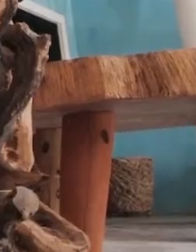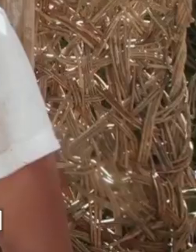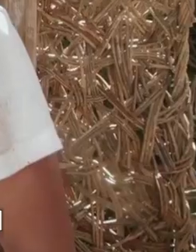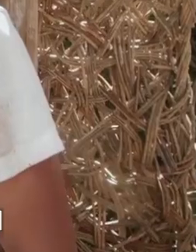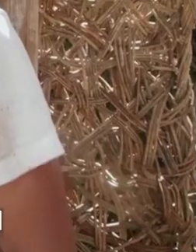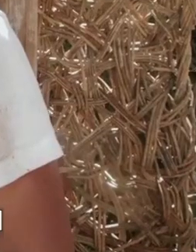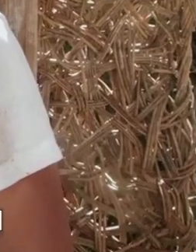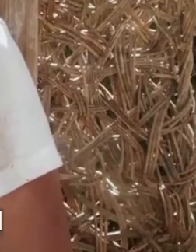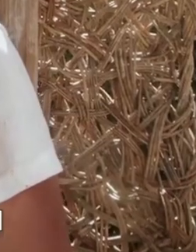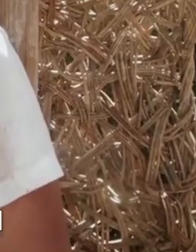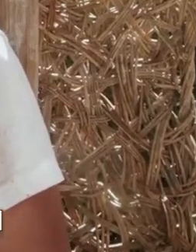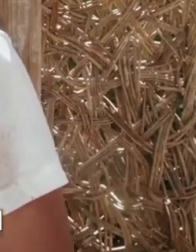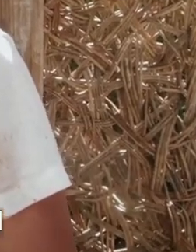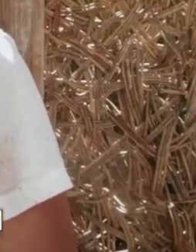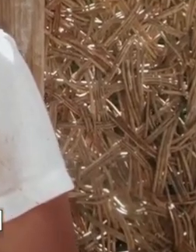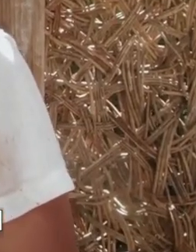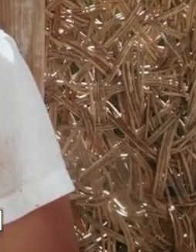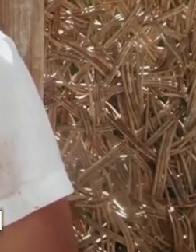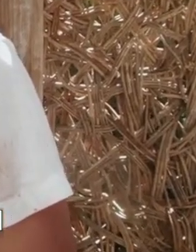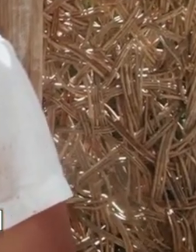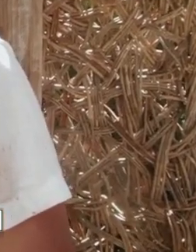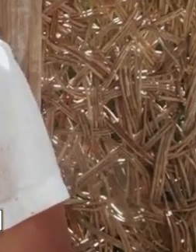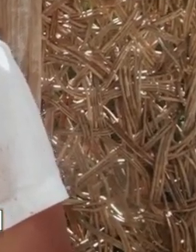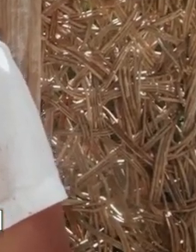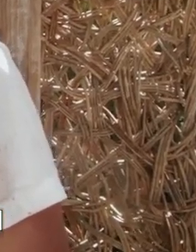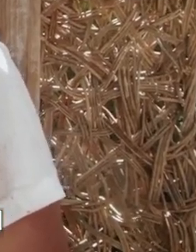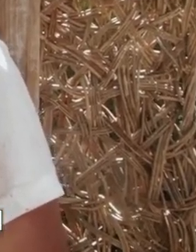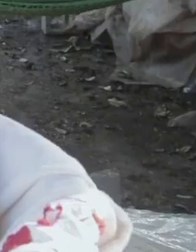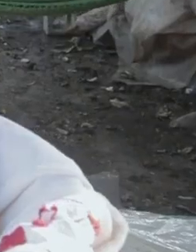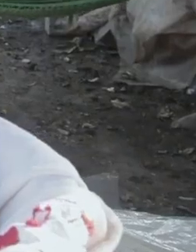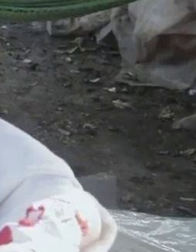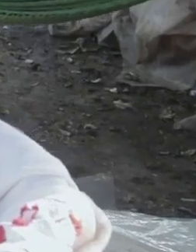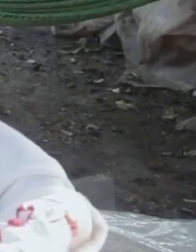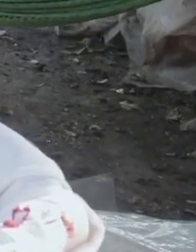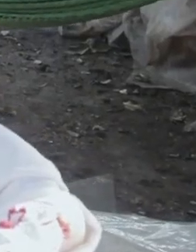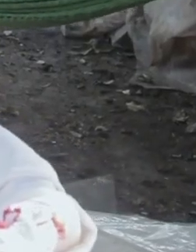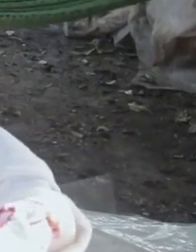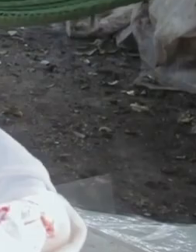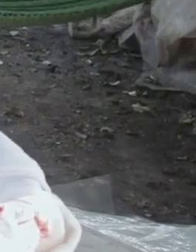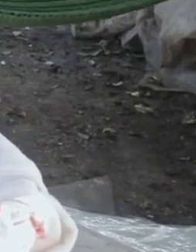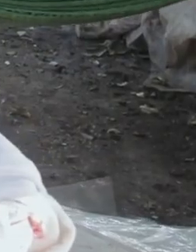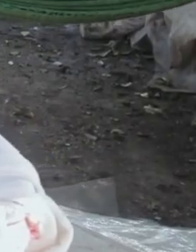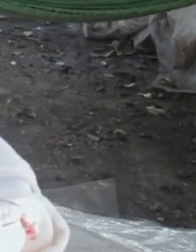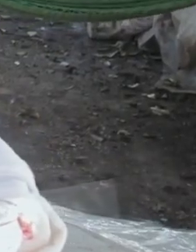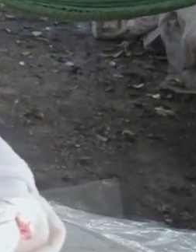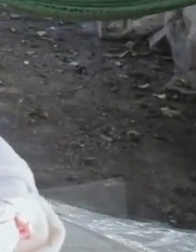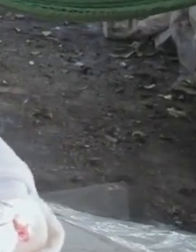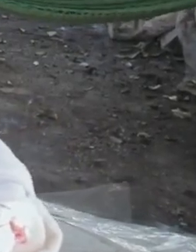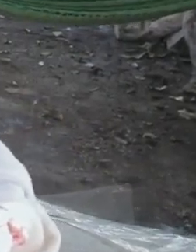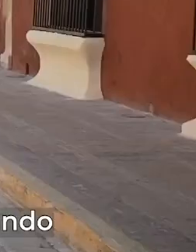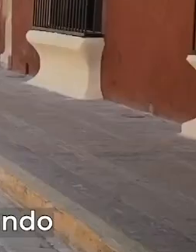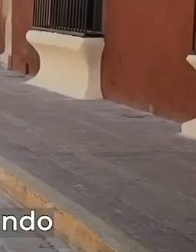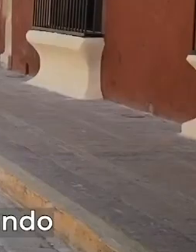dignidad, la resistencia y la persistencia cultural de los mayas de hoy y siempre.